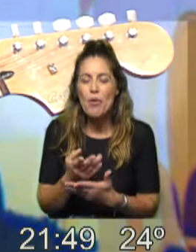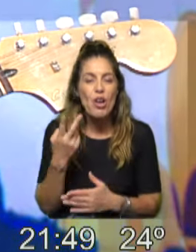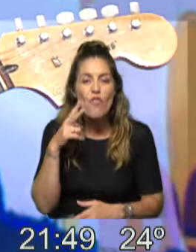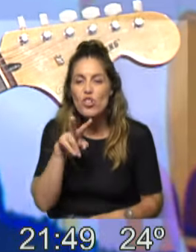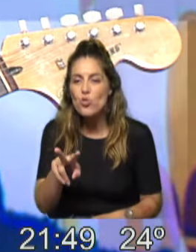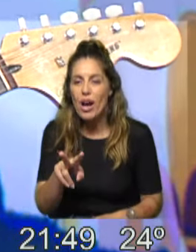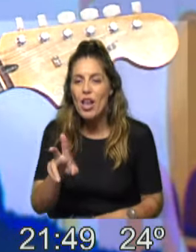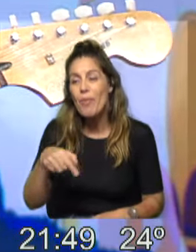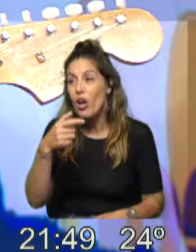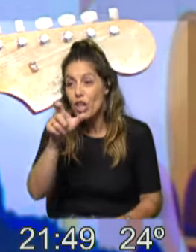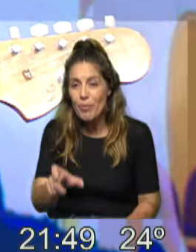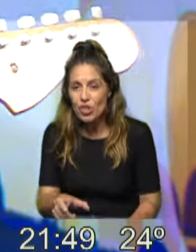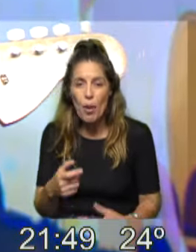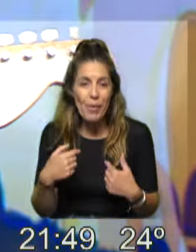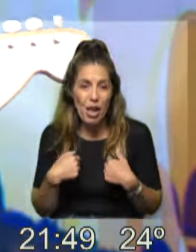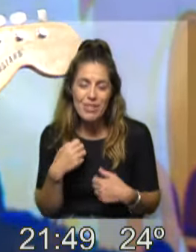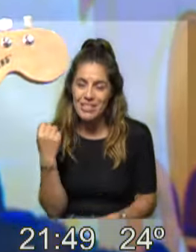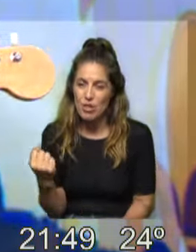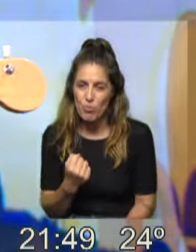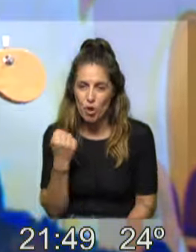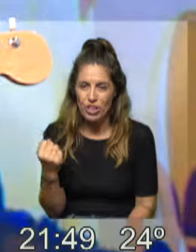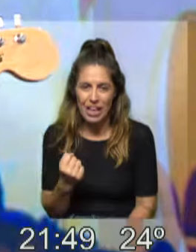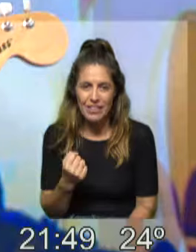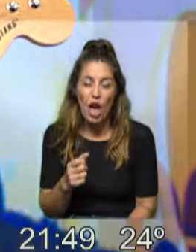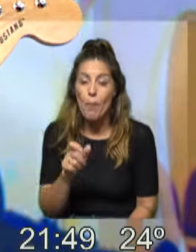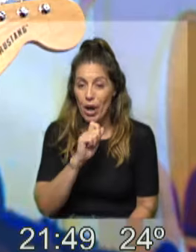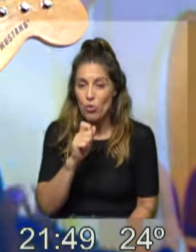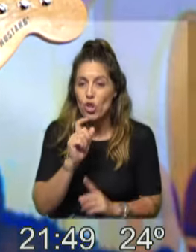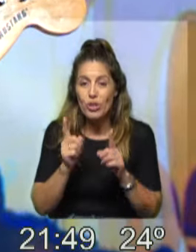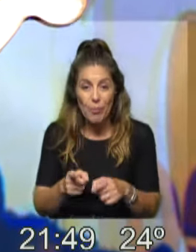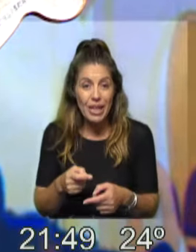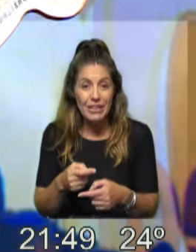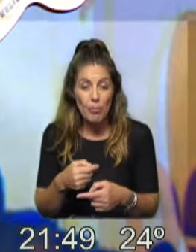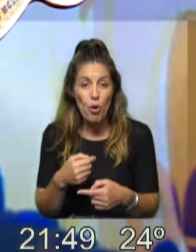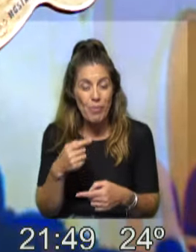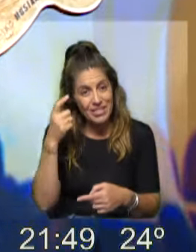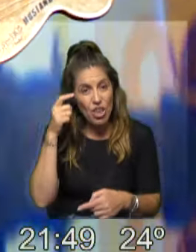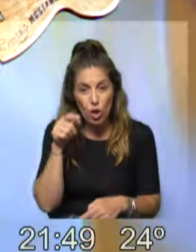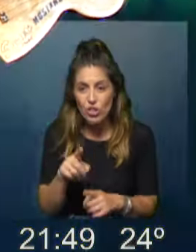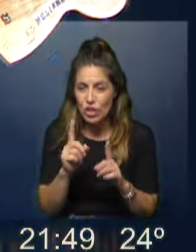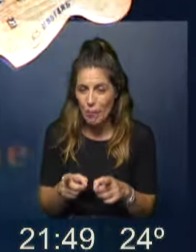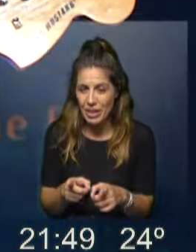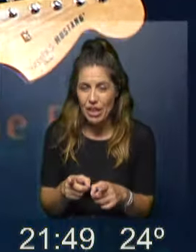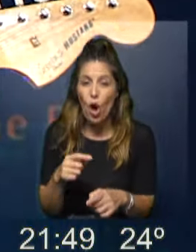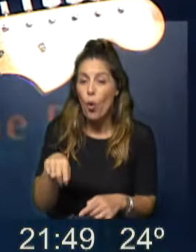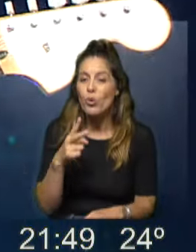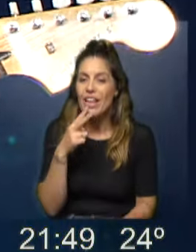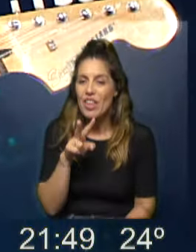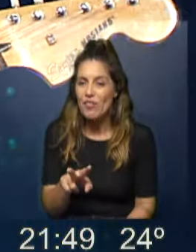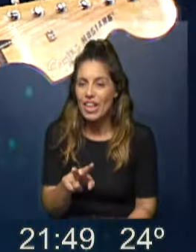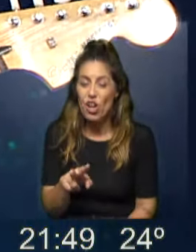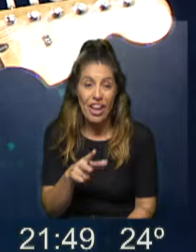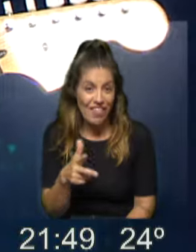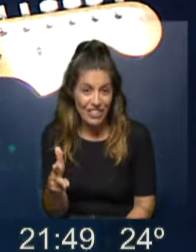visual para otra gente, para mí es muy importante, mismo para los shows estamos planteando eso. También, bueno, ustedes vieron el